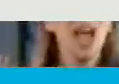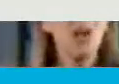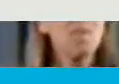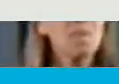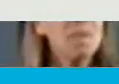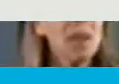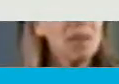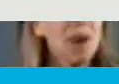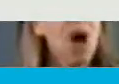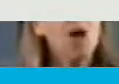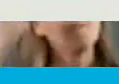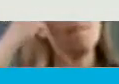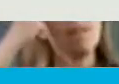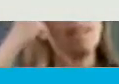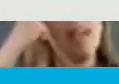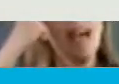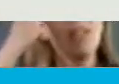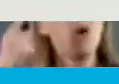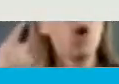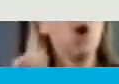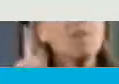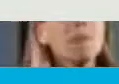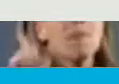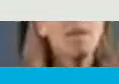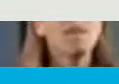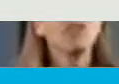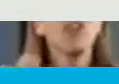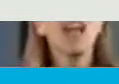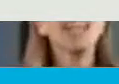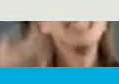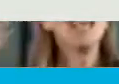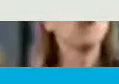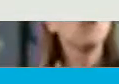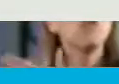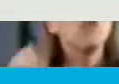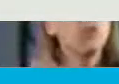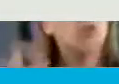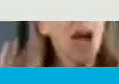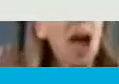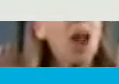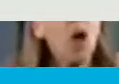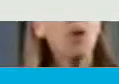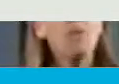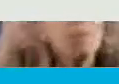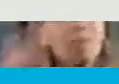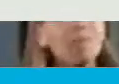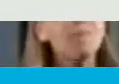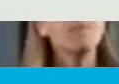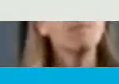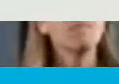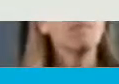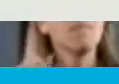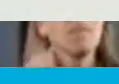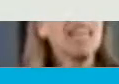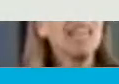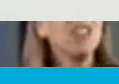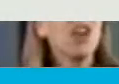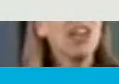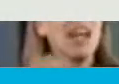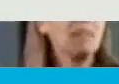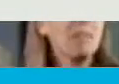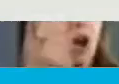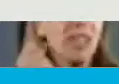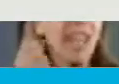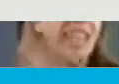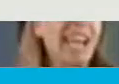inspiración en las vidas y acciones de nuestros patriotas, con las lecciones que nos deja esa gloriosa historia de nuestra independencia